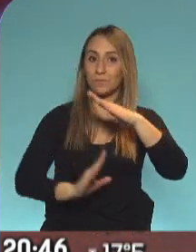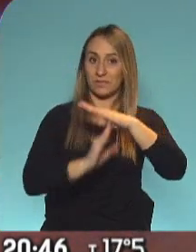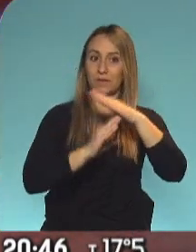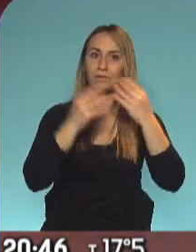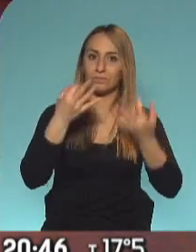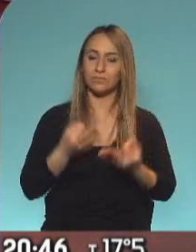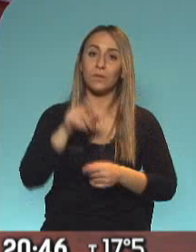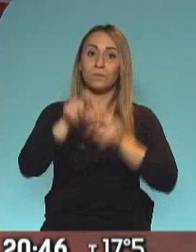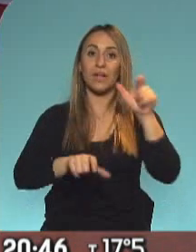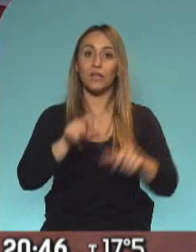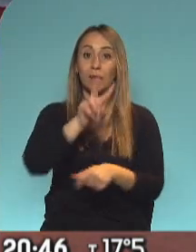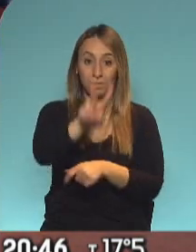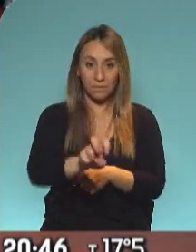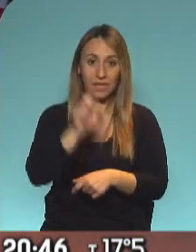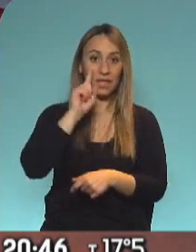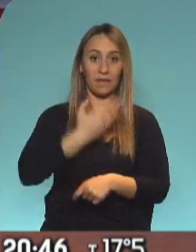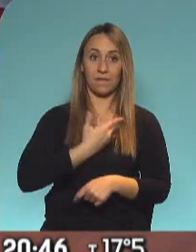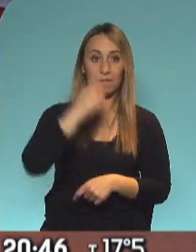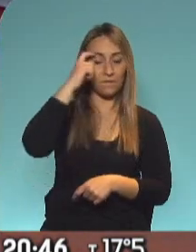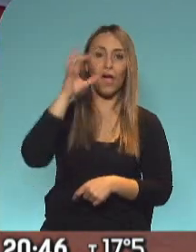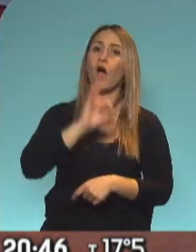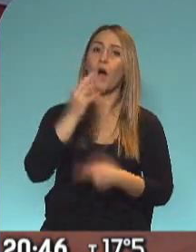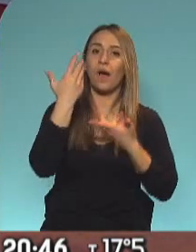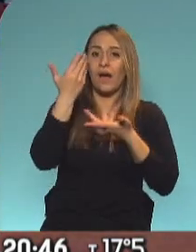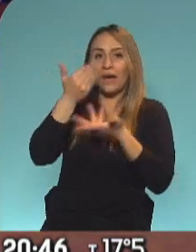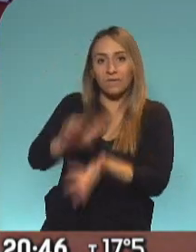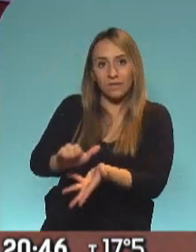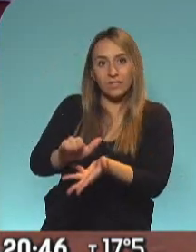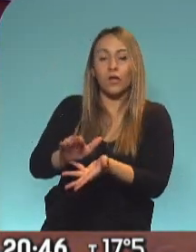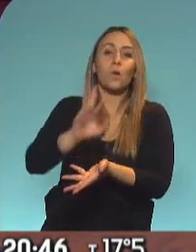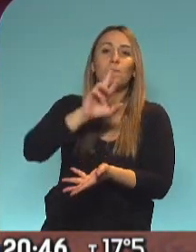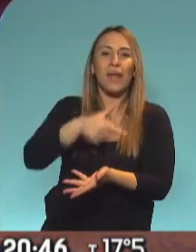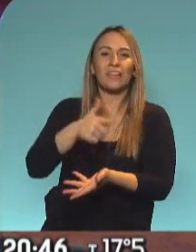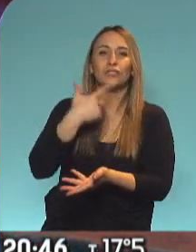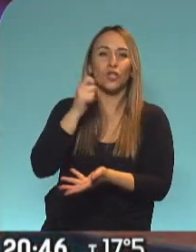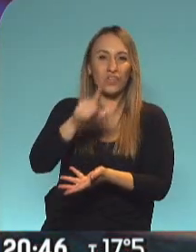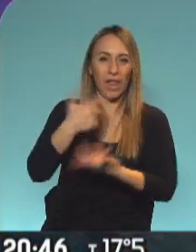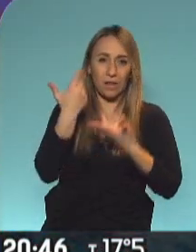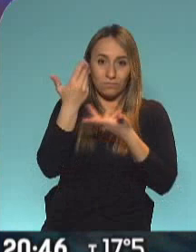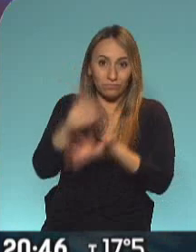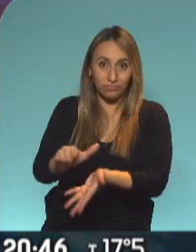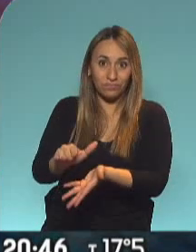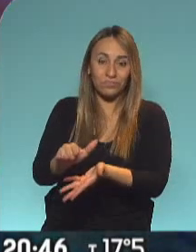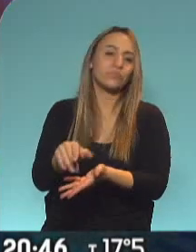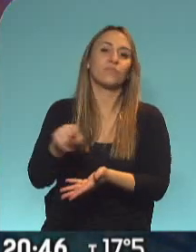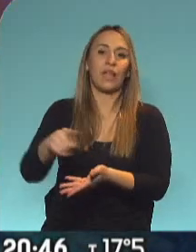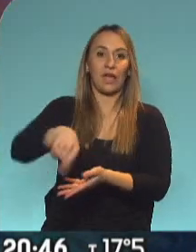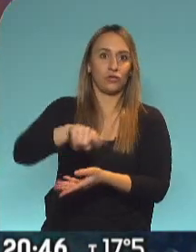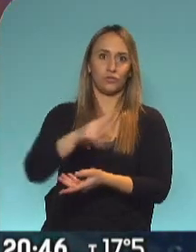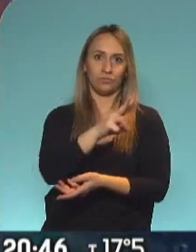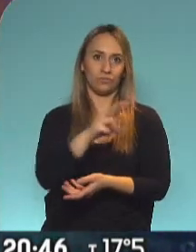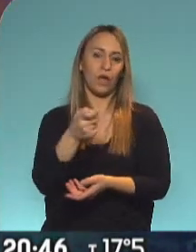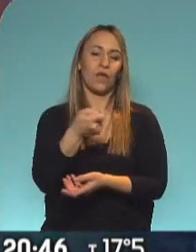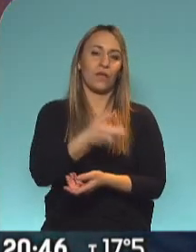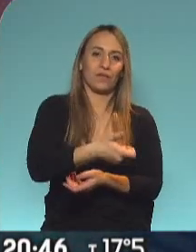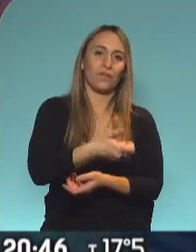IFE. Quienes cobran IFE en realidad o algún plan social, algún beneficio estatal de manera directa, acuérdense de que no estamos hablando